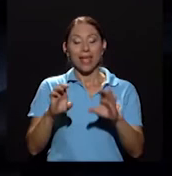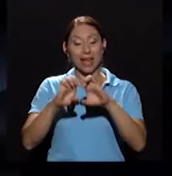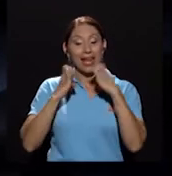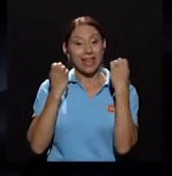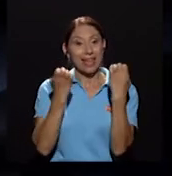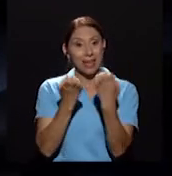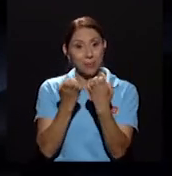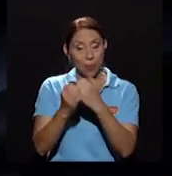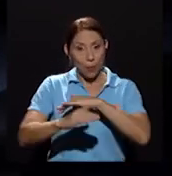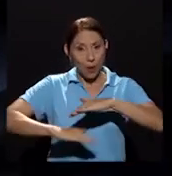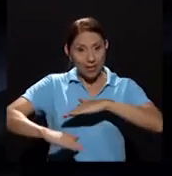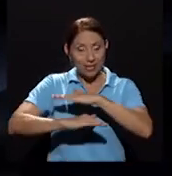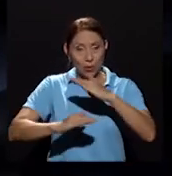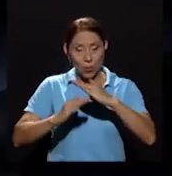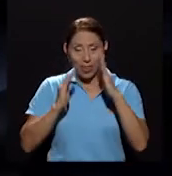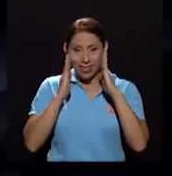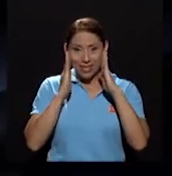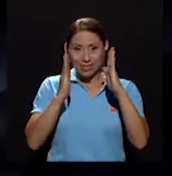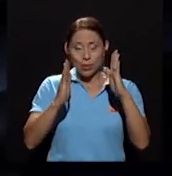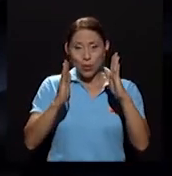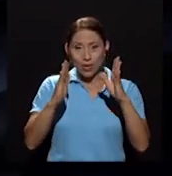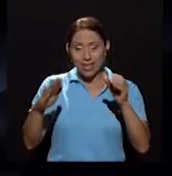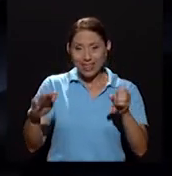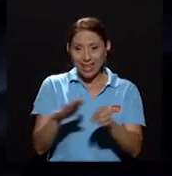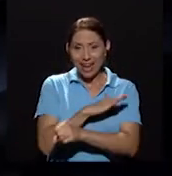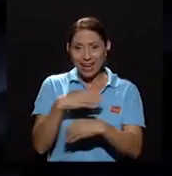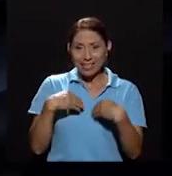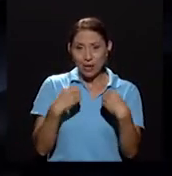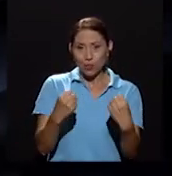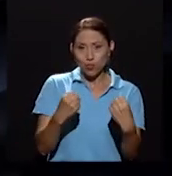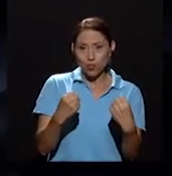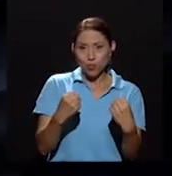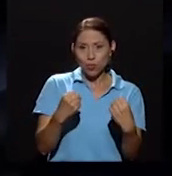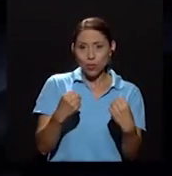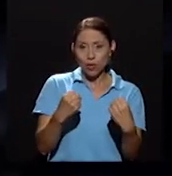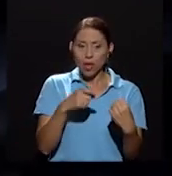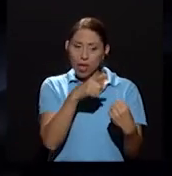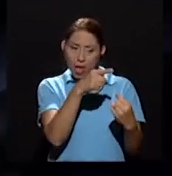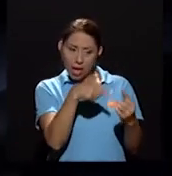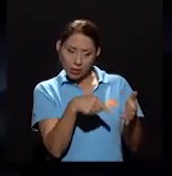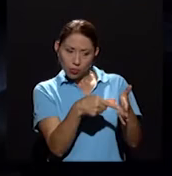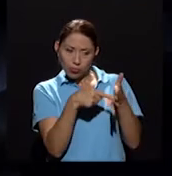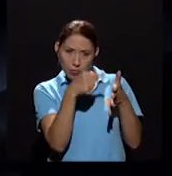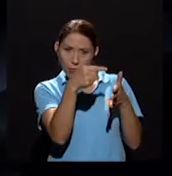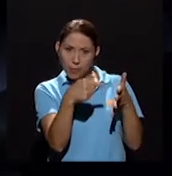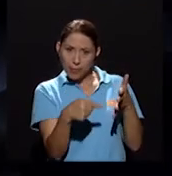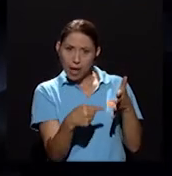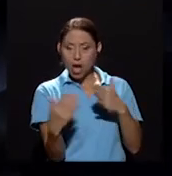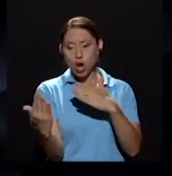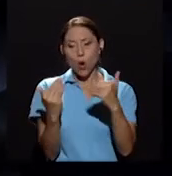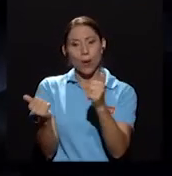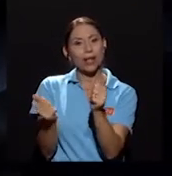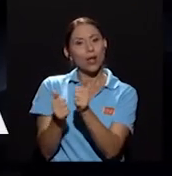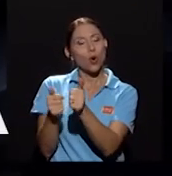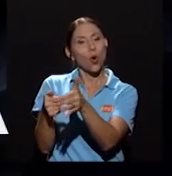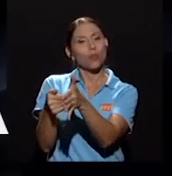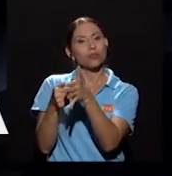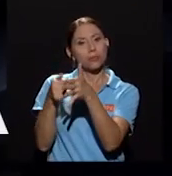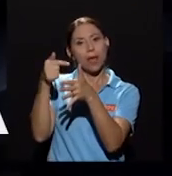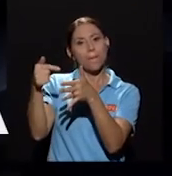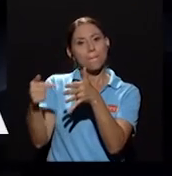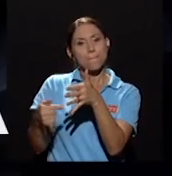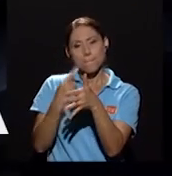integral en salud y como no comparándolo con los perfiles profesionales que ellos tienen recordemos que ellos tienen sistemas